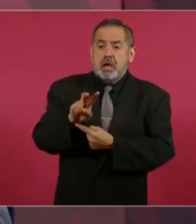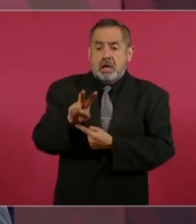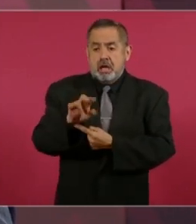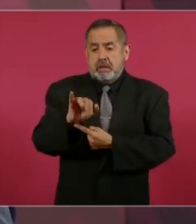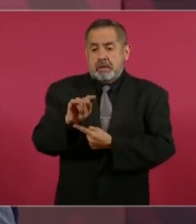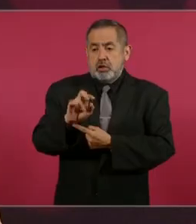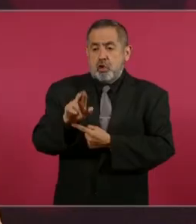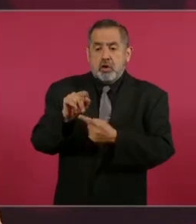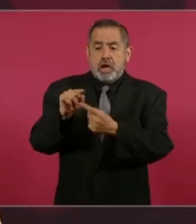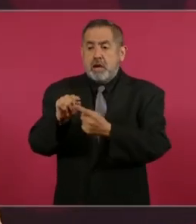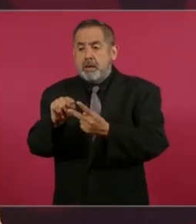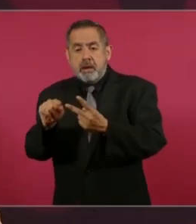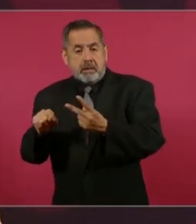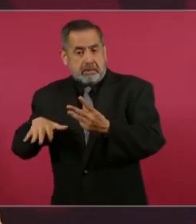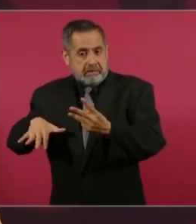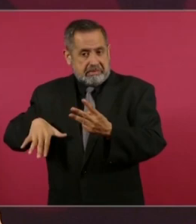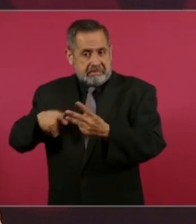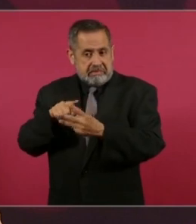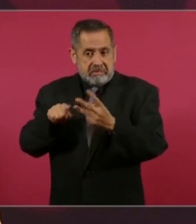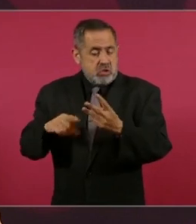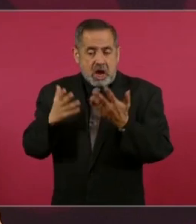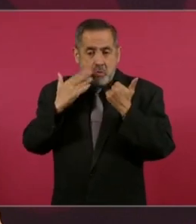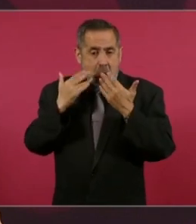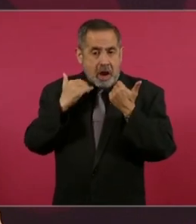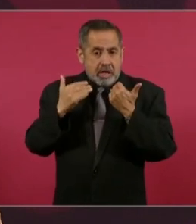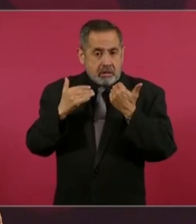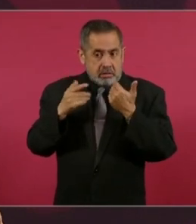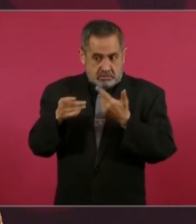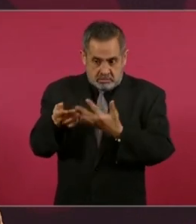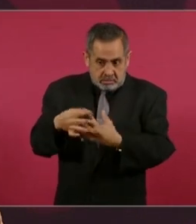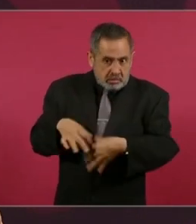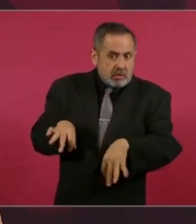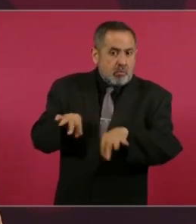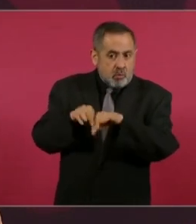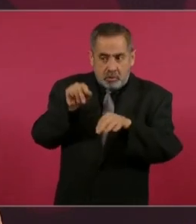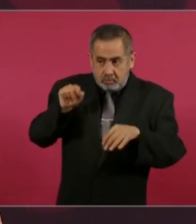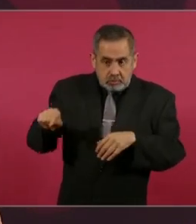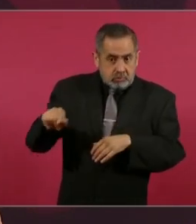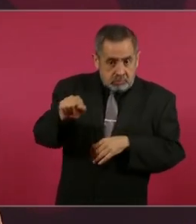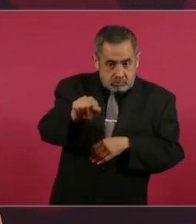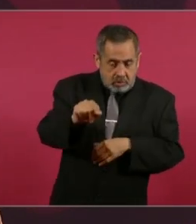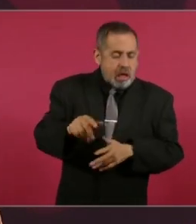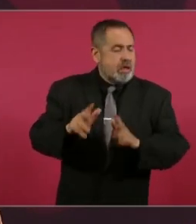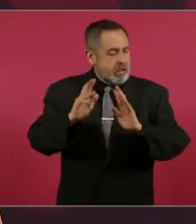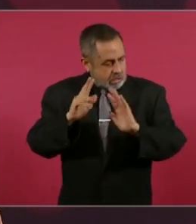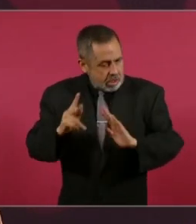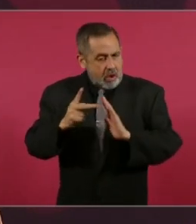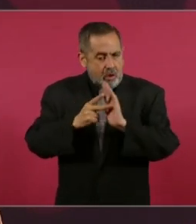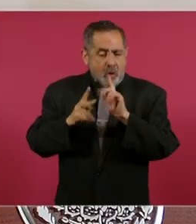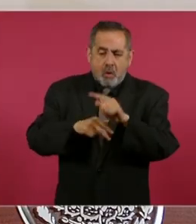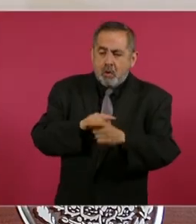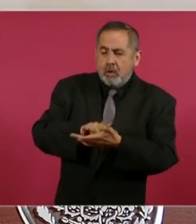a estos lugares importantes, todos